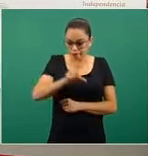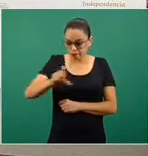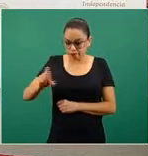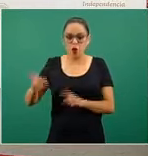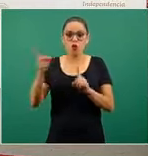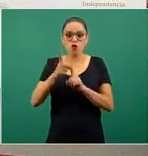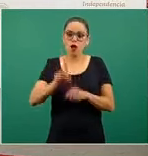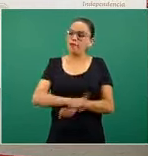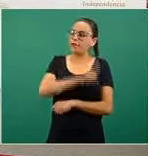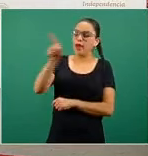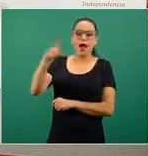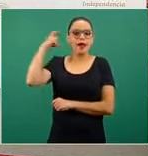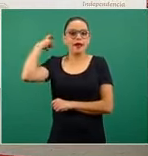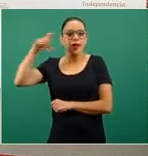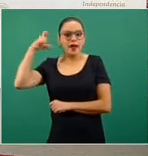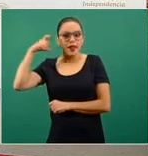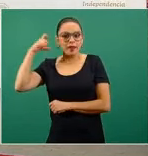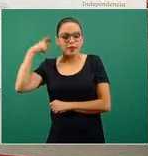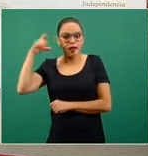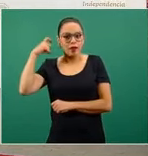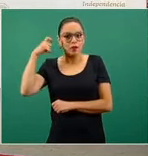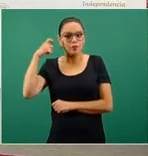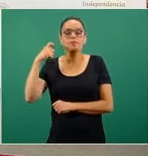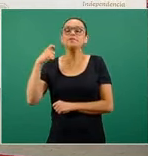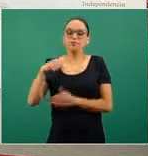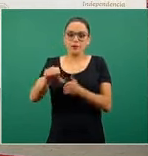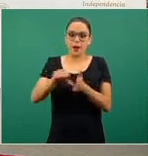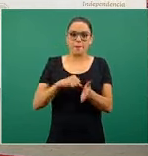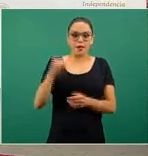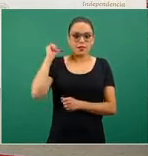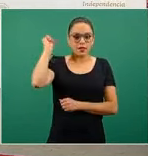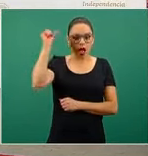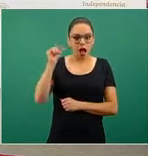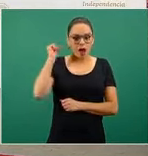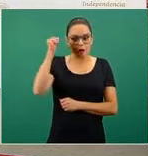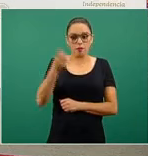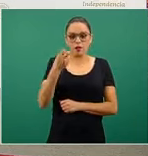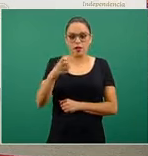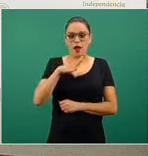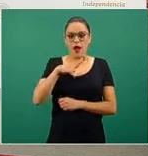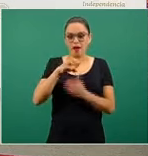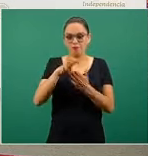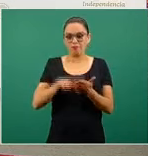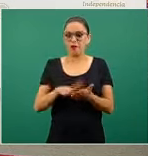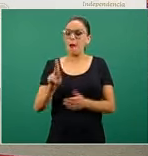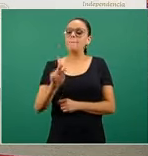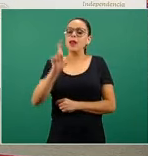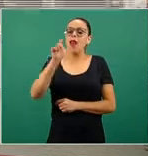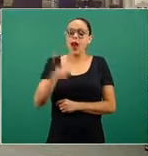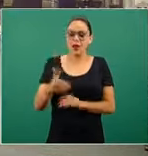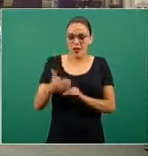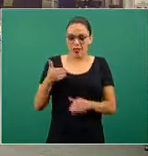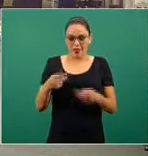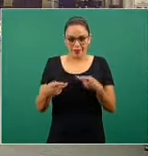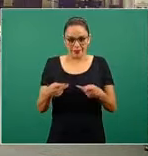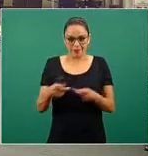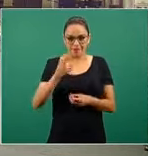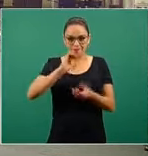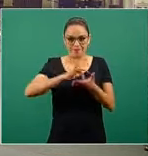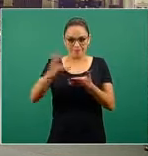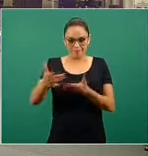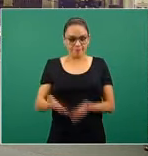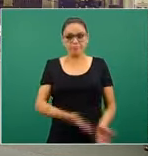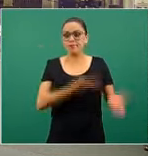en Querétaro, estarán durante abril, es el plan que se tiene. Muchas gracias. Liliana Noble,